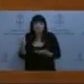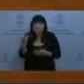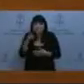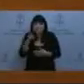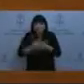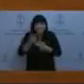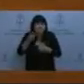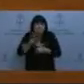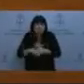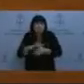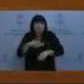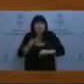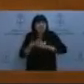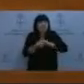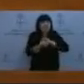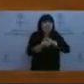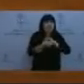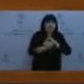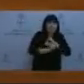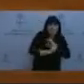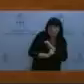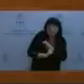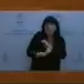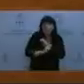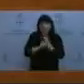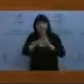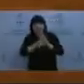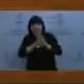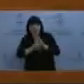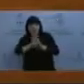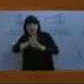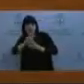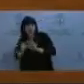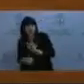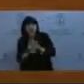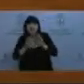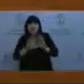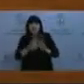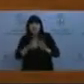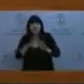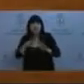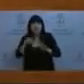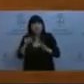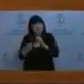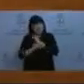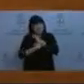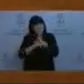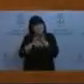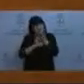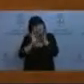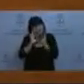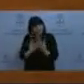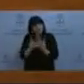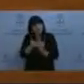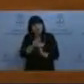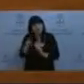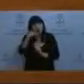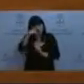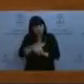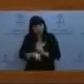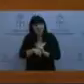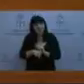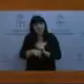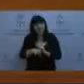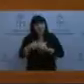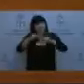Tácticas diversas Programas que algunos mejores Otros peores Y muchos inexistentes Pero nunca marcados Dentro de una estrategia Que lleve a esto Y aquí voy a ser duro Este mismo observatorio